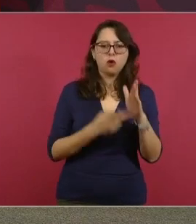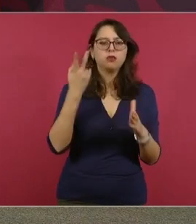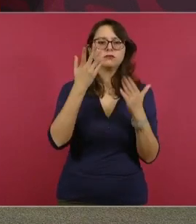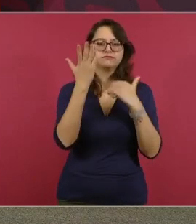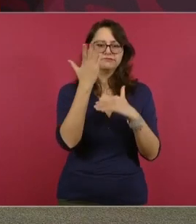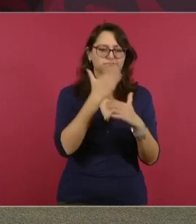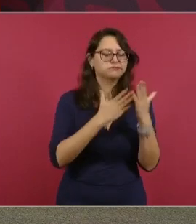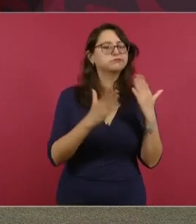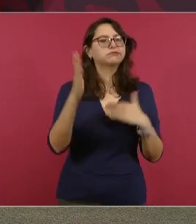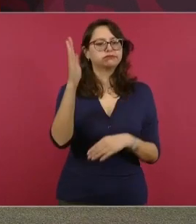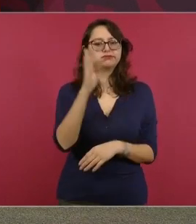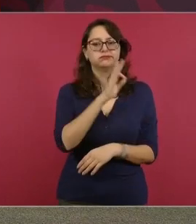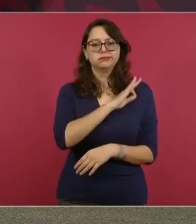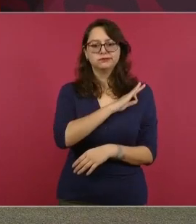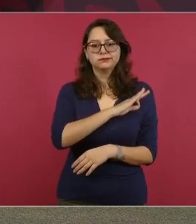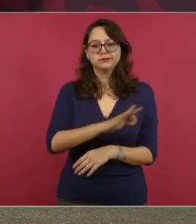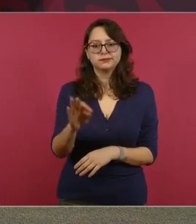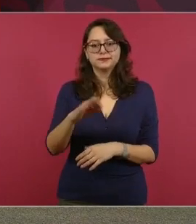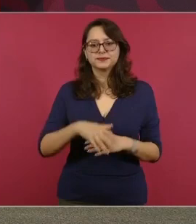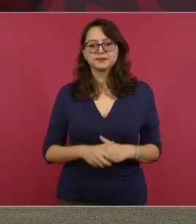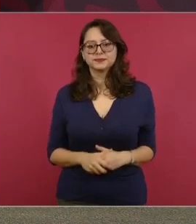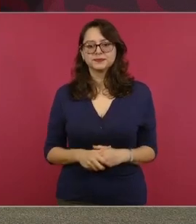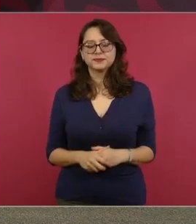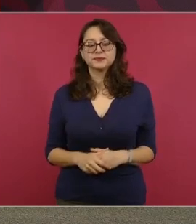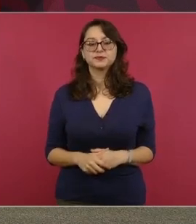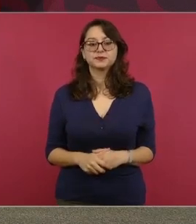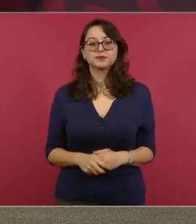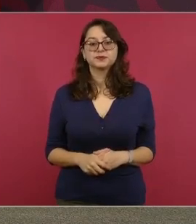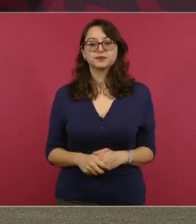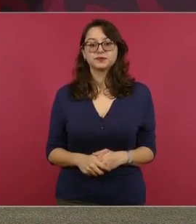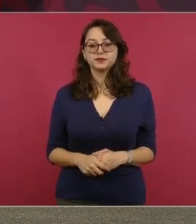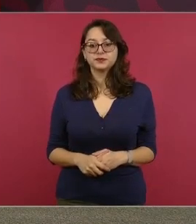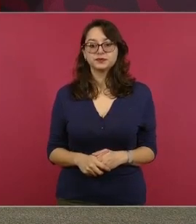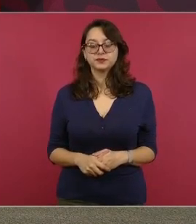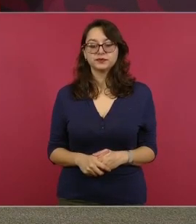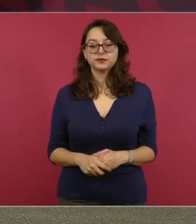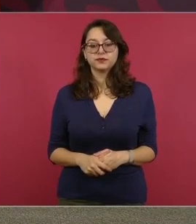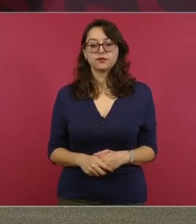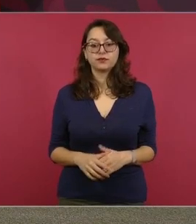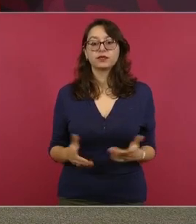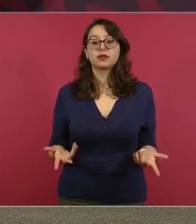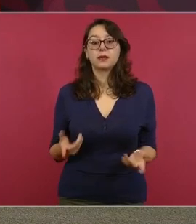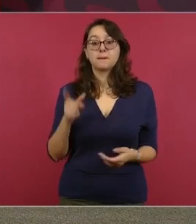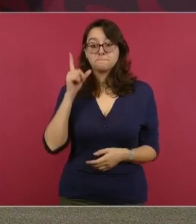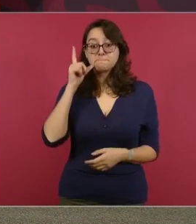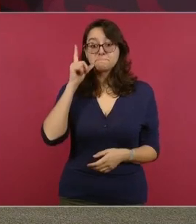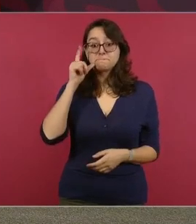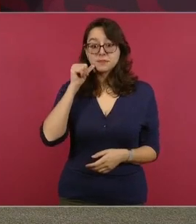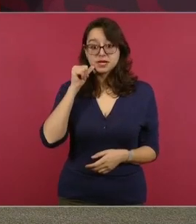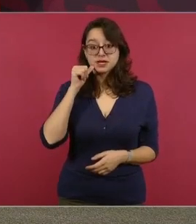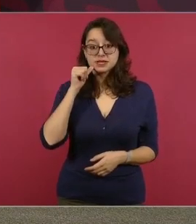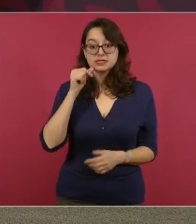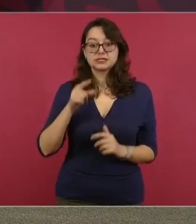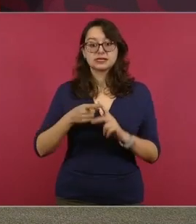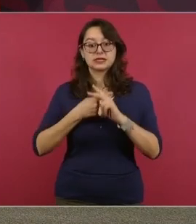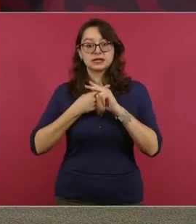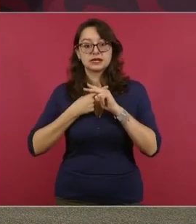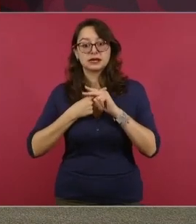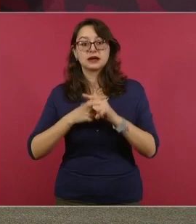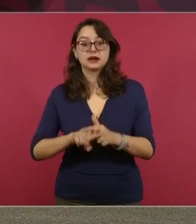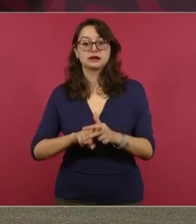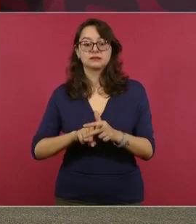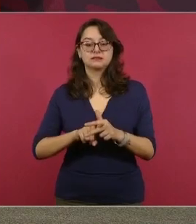que a partir de mañana vamos a comenzar con un